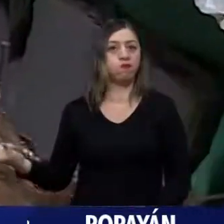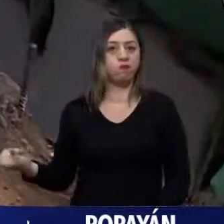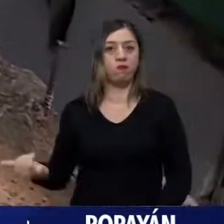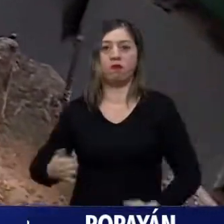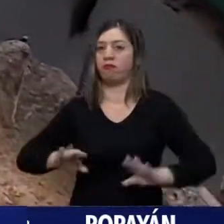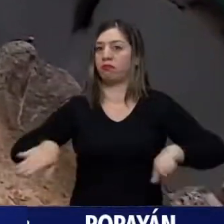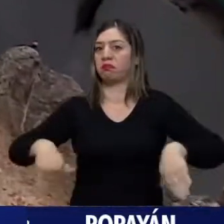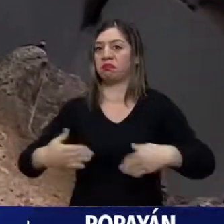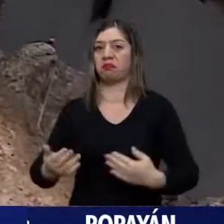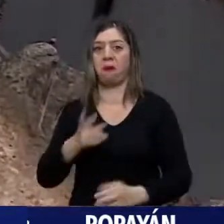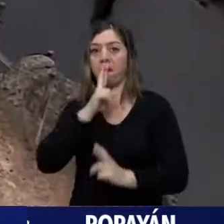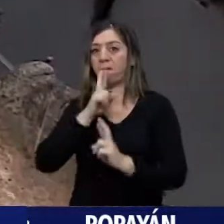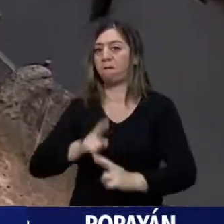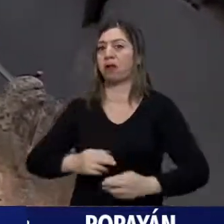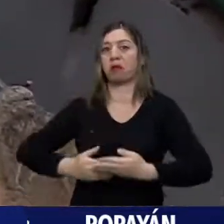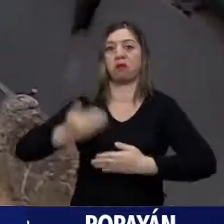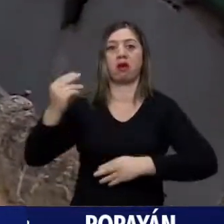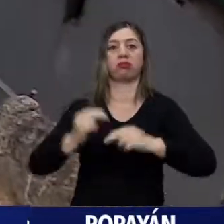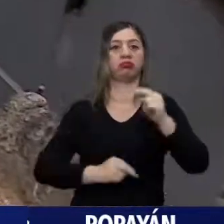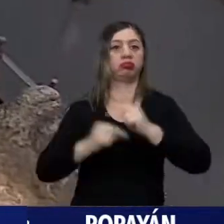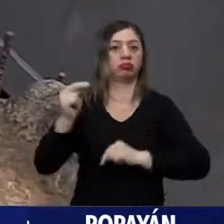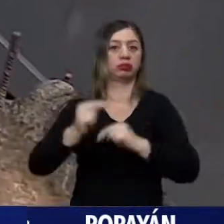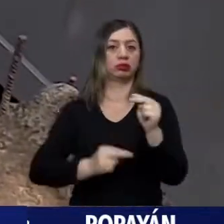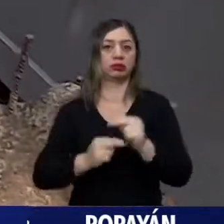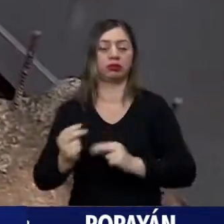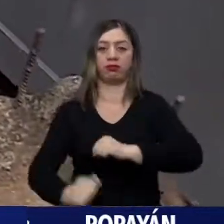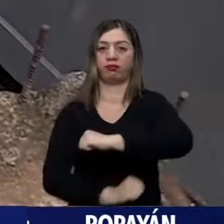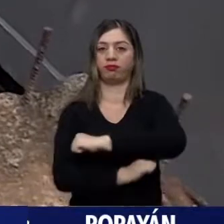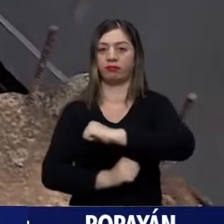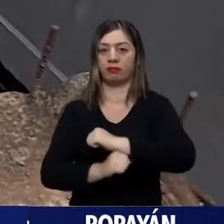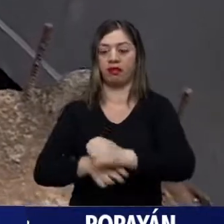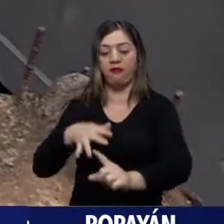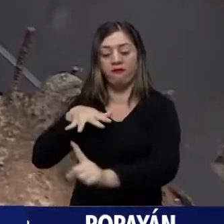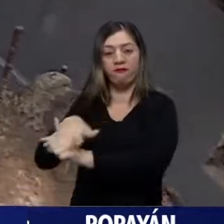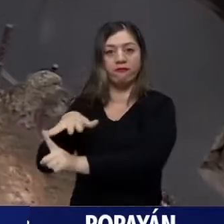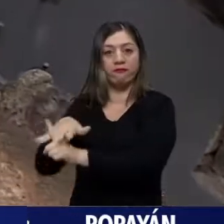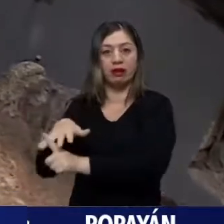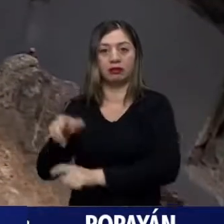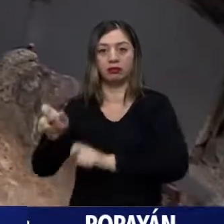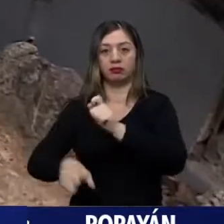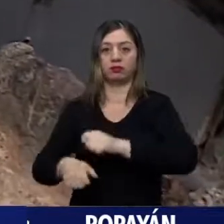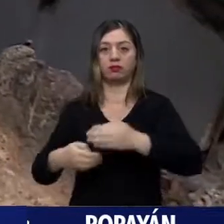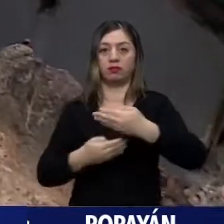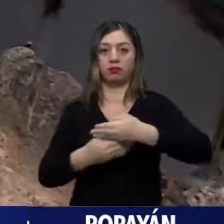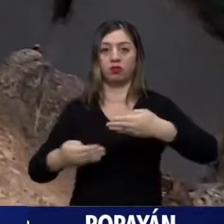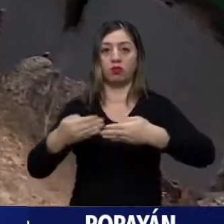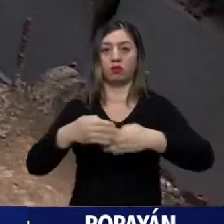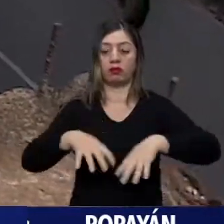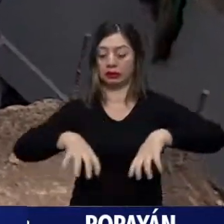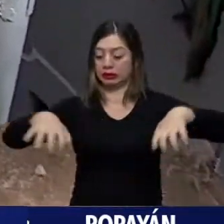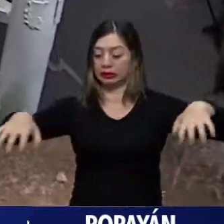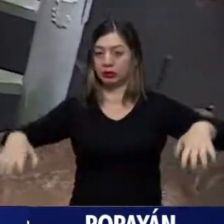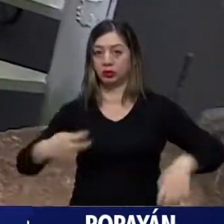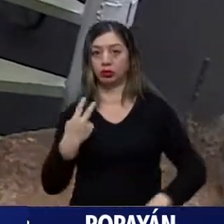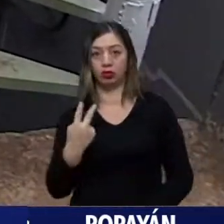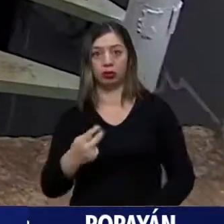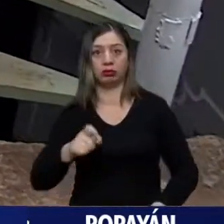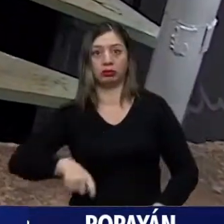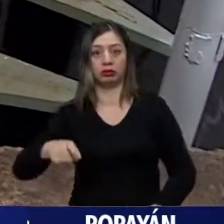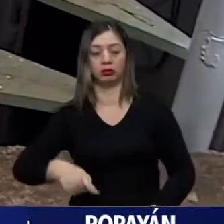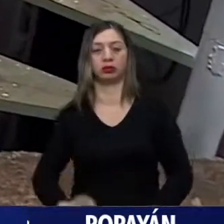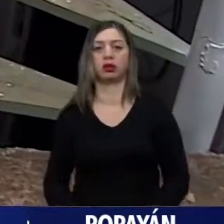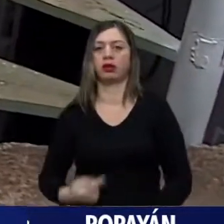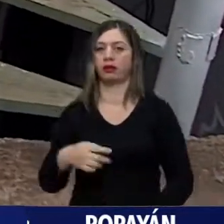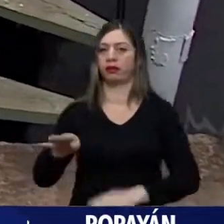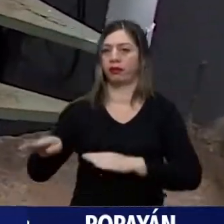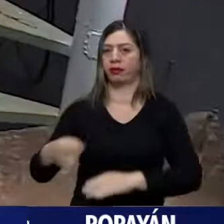no se sabe cuándo va a iniciar y que afecta a la comunidad de esta zona. Son dos muros lo que dicen ellos, pero me acompaña Libardo Meneses, él es